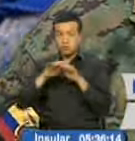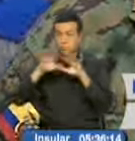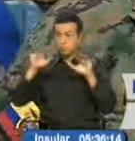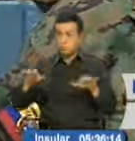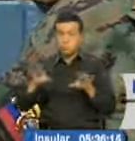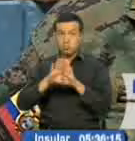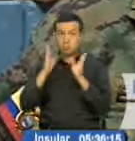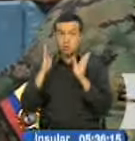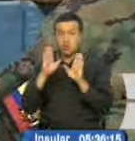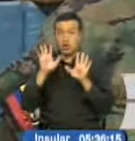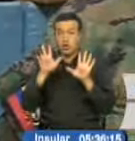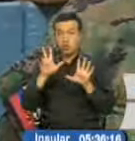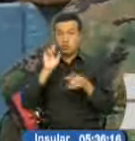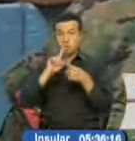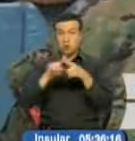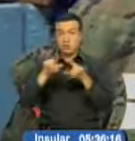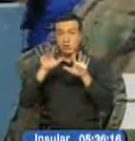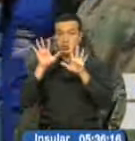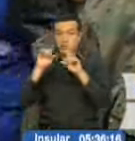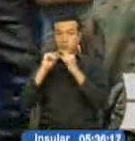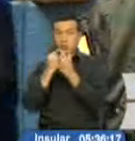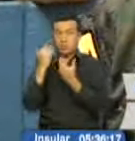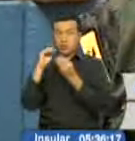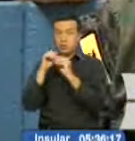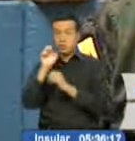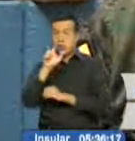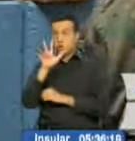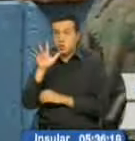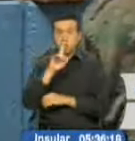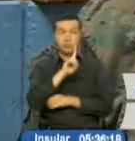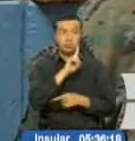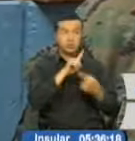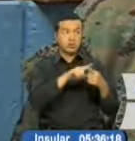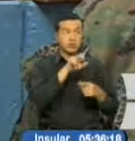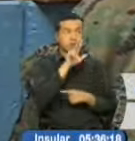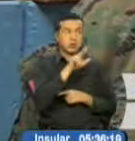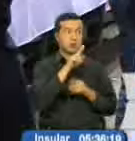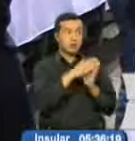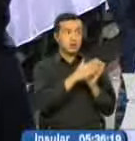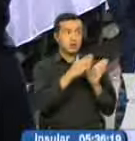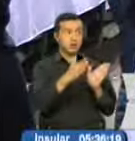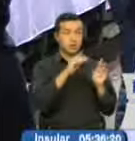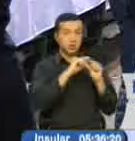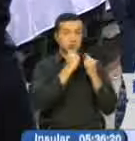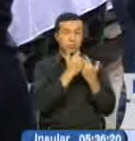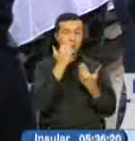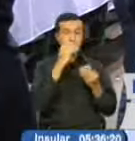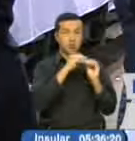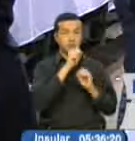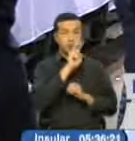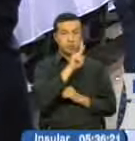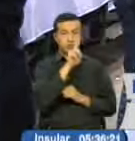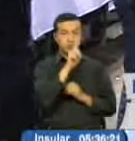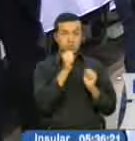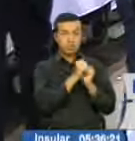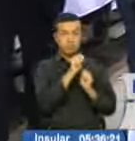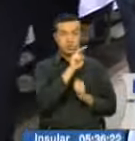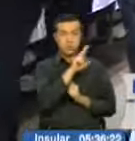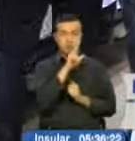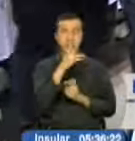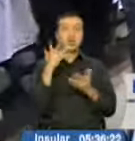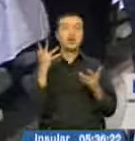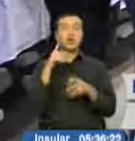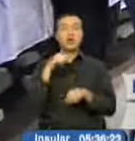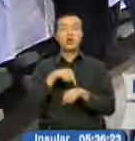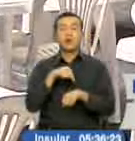la puerta 8 a la 10, Alianza País, y de la puerta 1 a la 3, Creo. El proceso iniciará a las 8:30 de la mañana